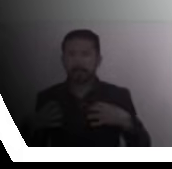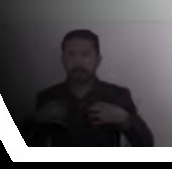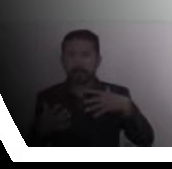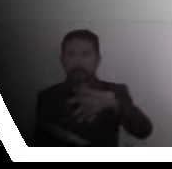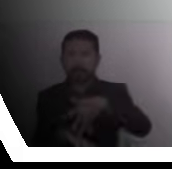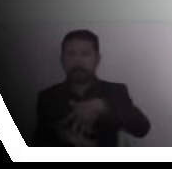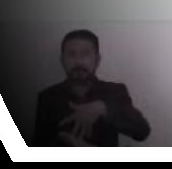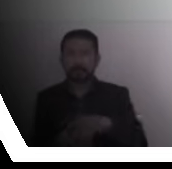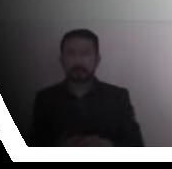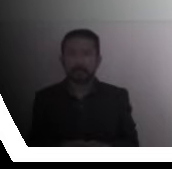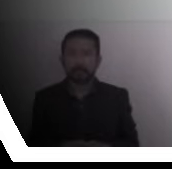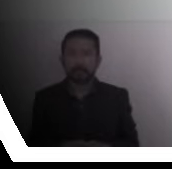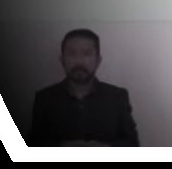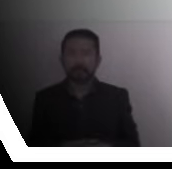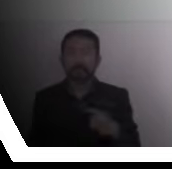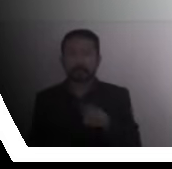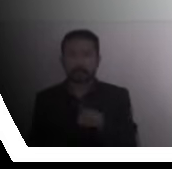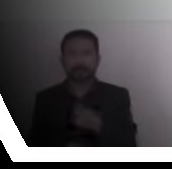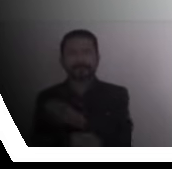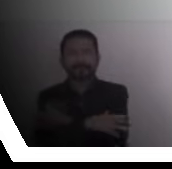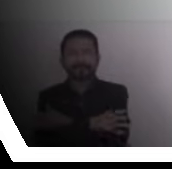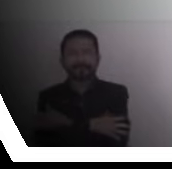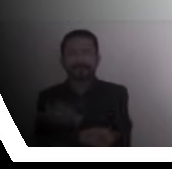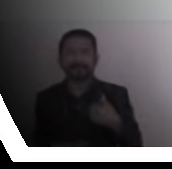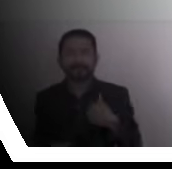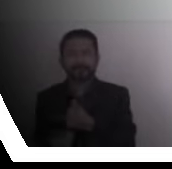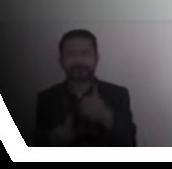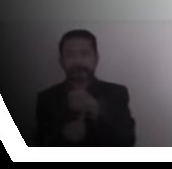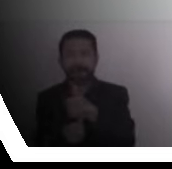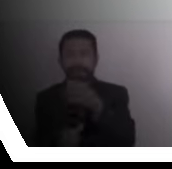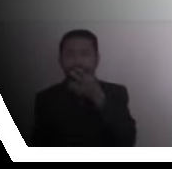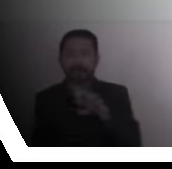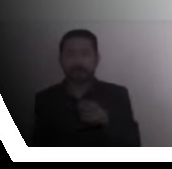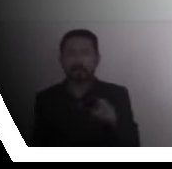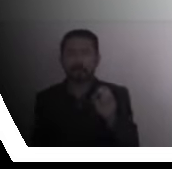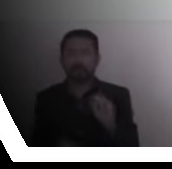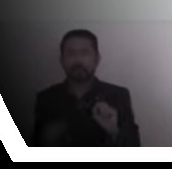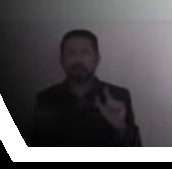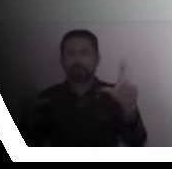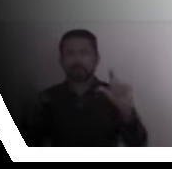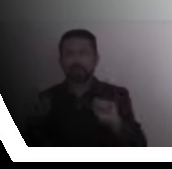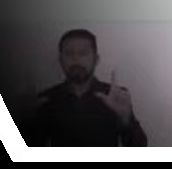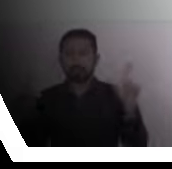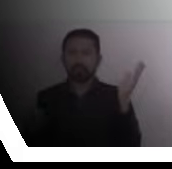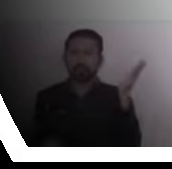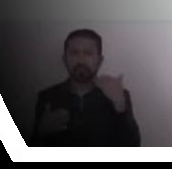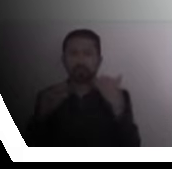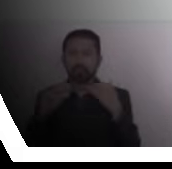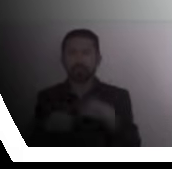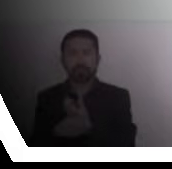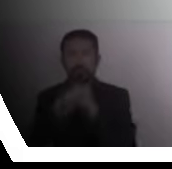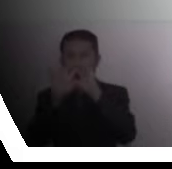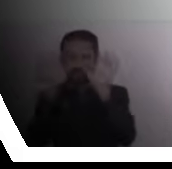la población y yo quiero felicitarle Señor ministro de verdad que la presentación ha sido bastante completa nos permite